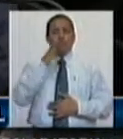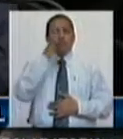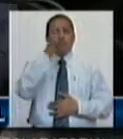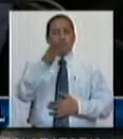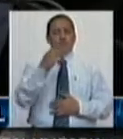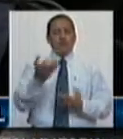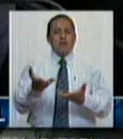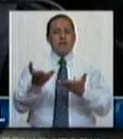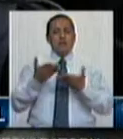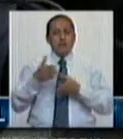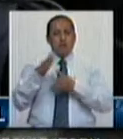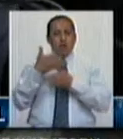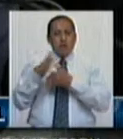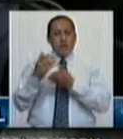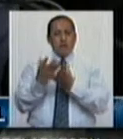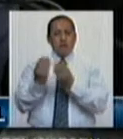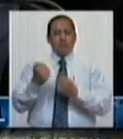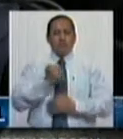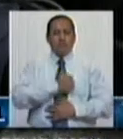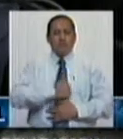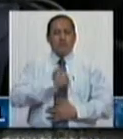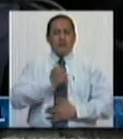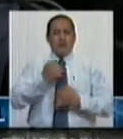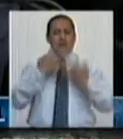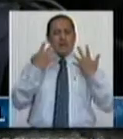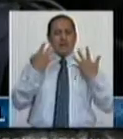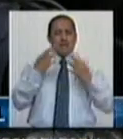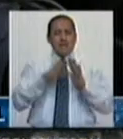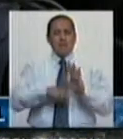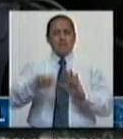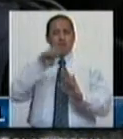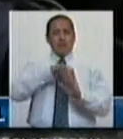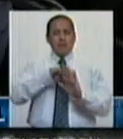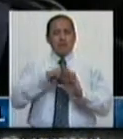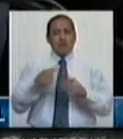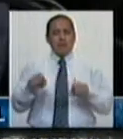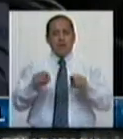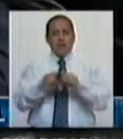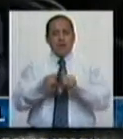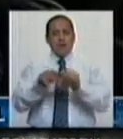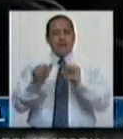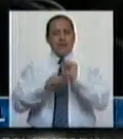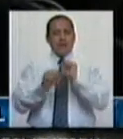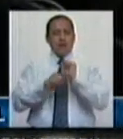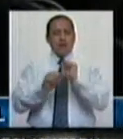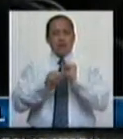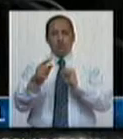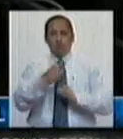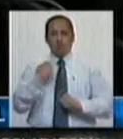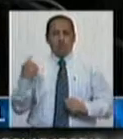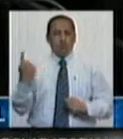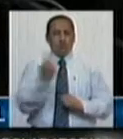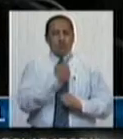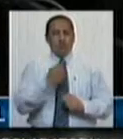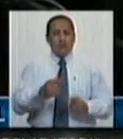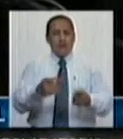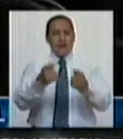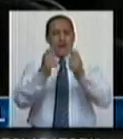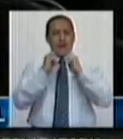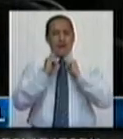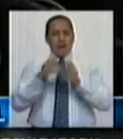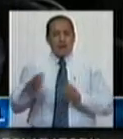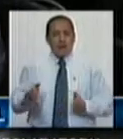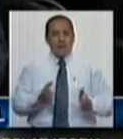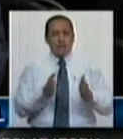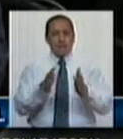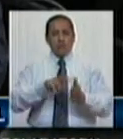que nos hace compartir penas y alegrías, proyectos, que nos hermana. Todo eso es la herencia del Capacñán.